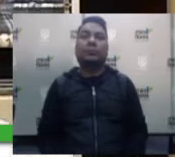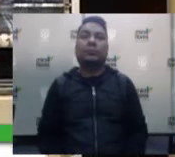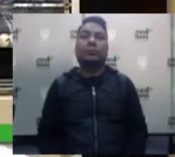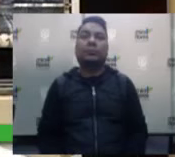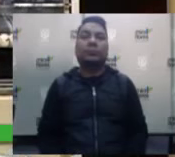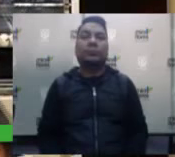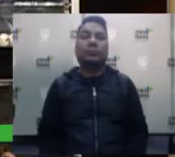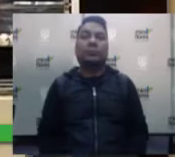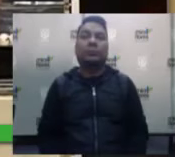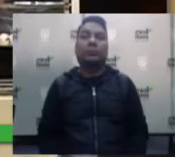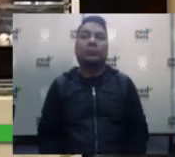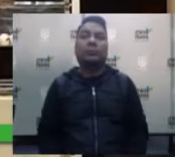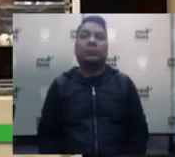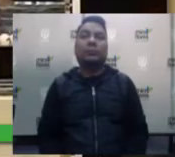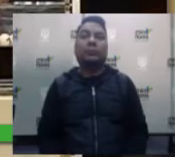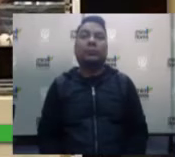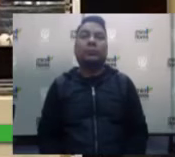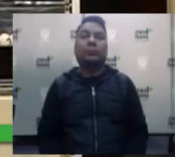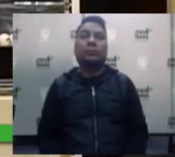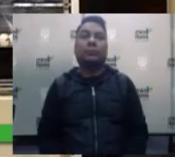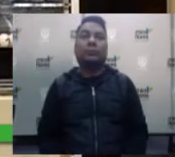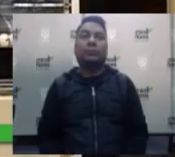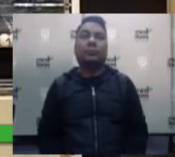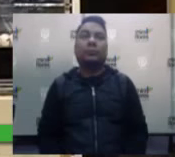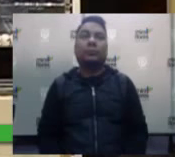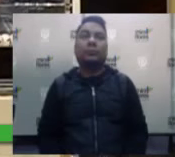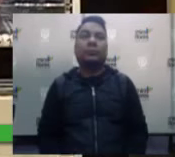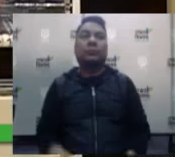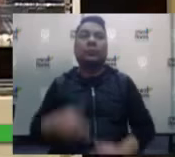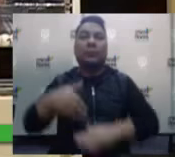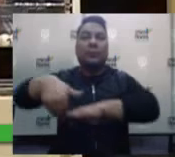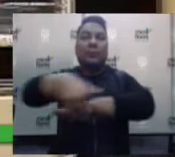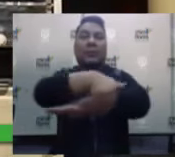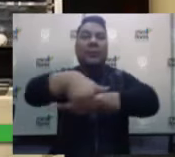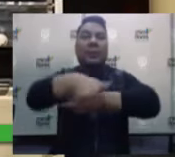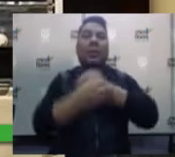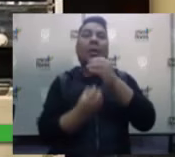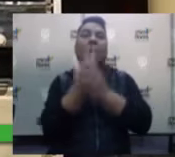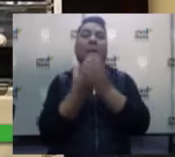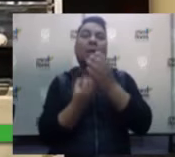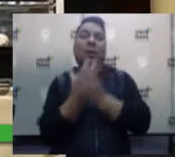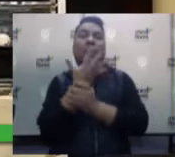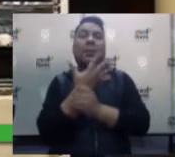Primera ubicación, tenemos en la avenida Arequipa, cuadra 38,